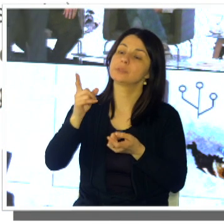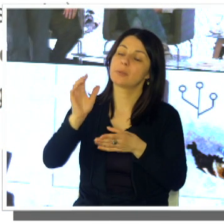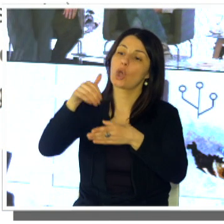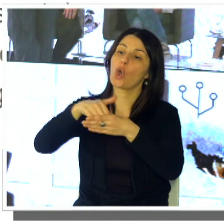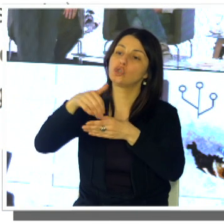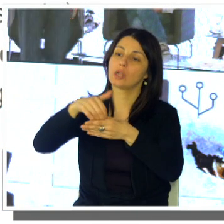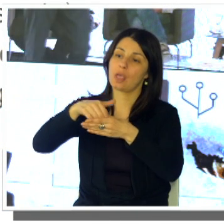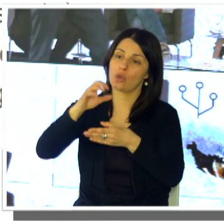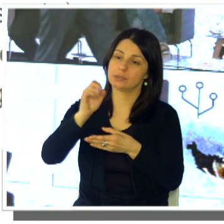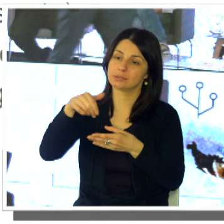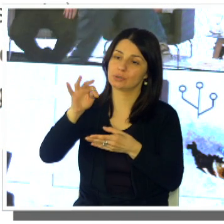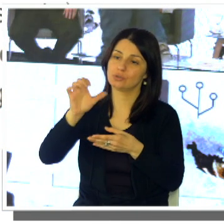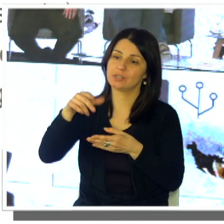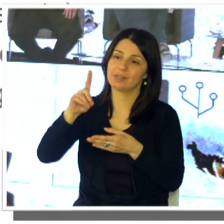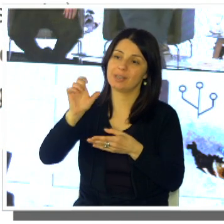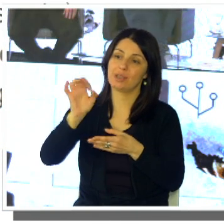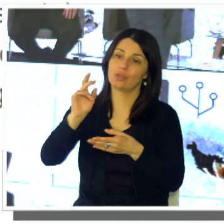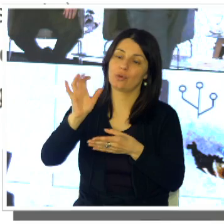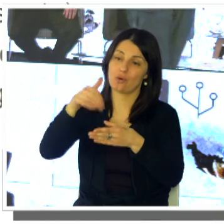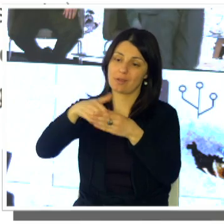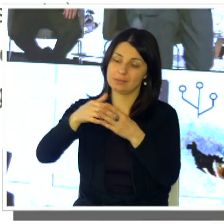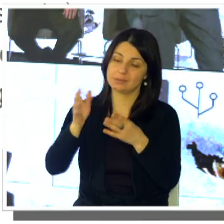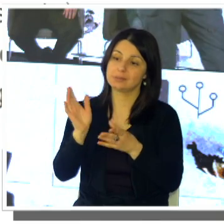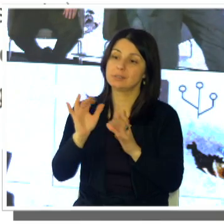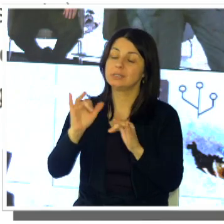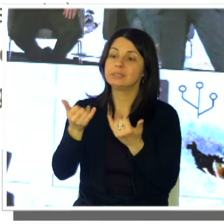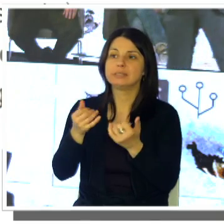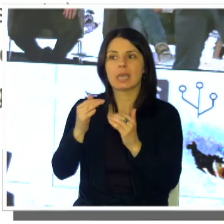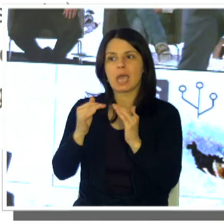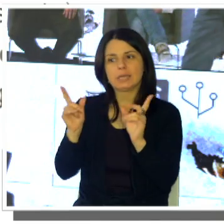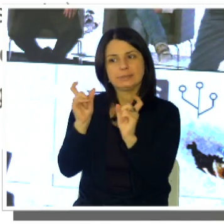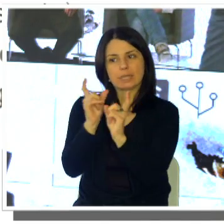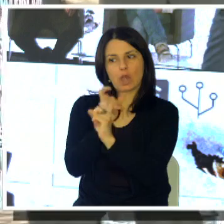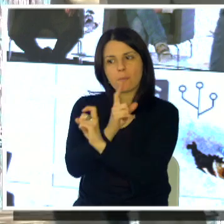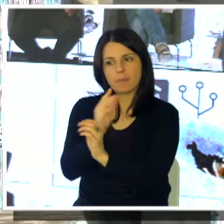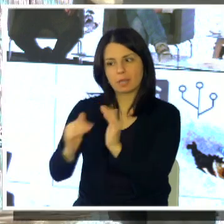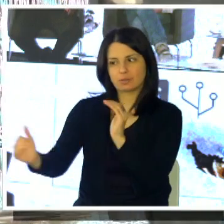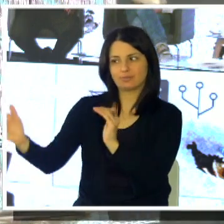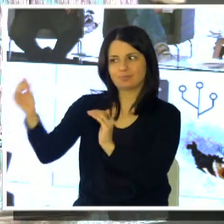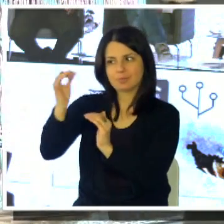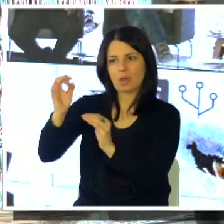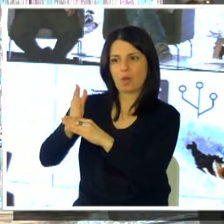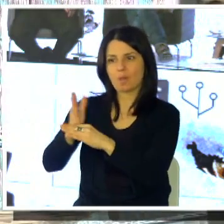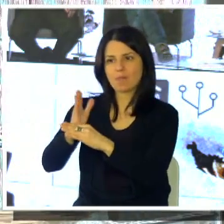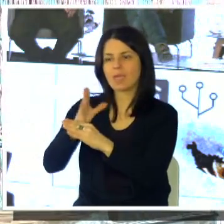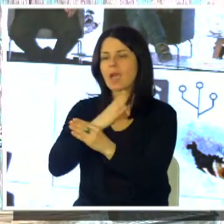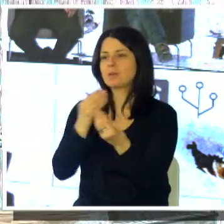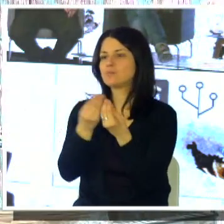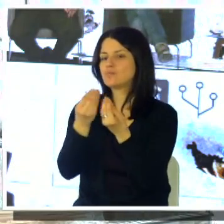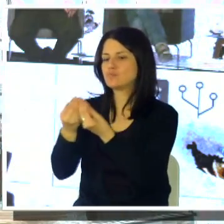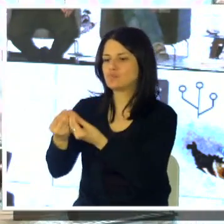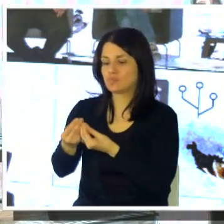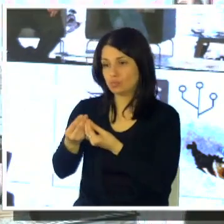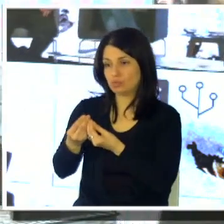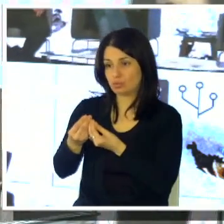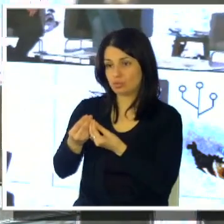contenedores. Si ya estamos en una aplicación de complejidad media o alta, lo que nos va a pasar es que vamos a tener muchos de estos componentes, porque vamos a